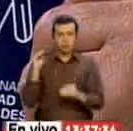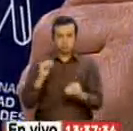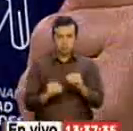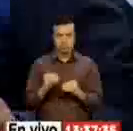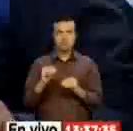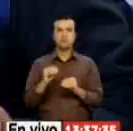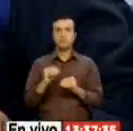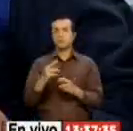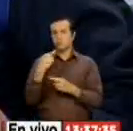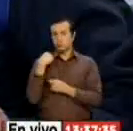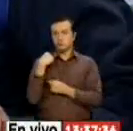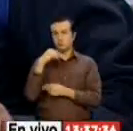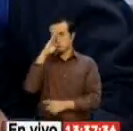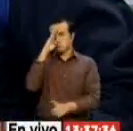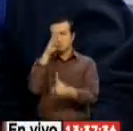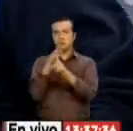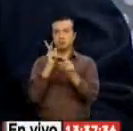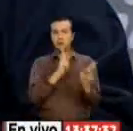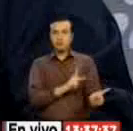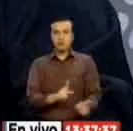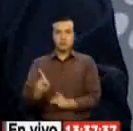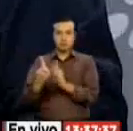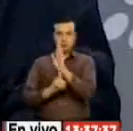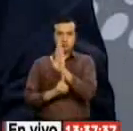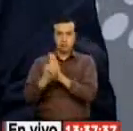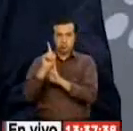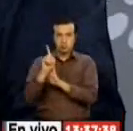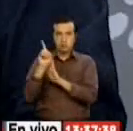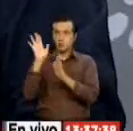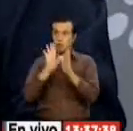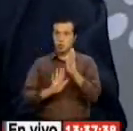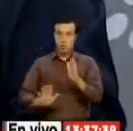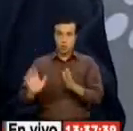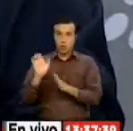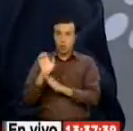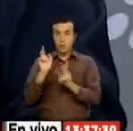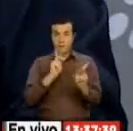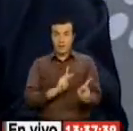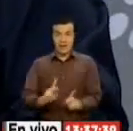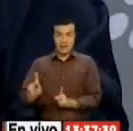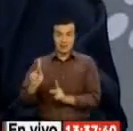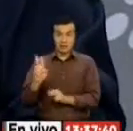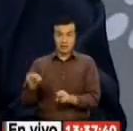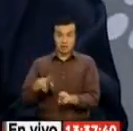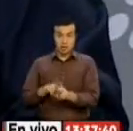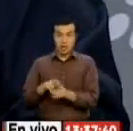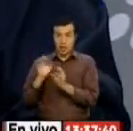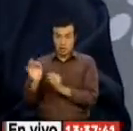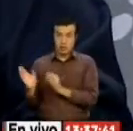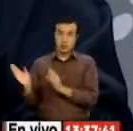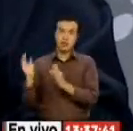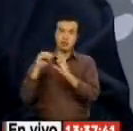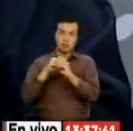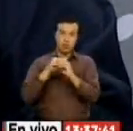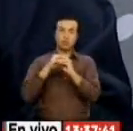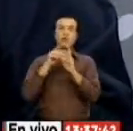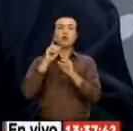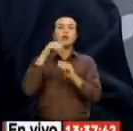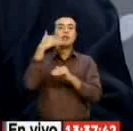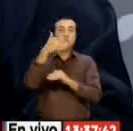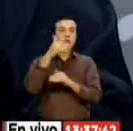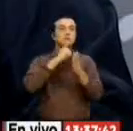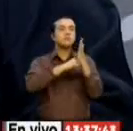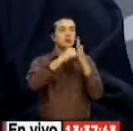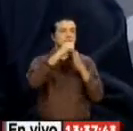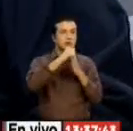las competencias, a los objetivos del plan de desarrollo del país, y lo más importante, después lo socializamos con los ministerios,